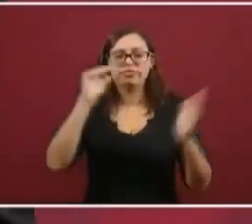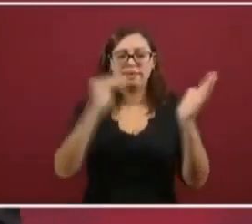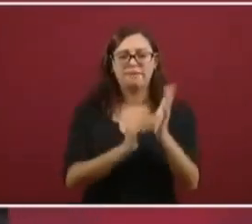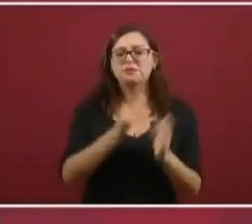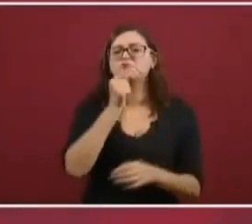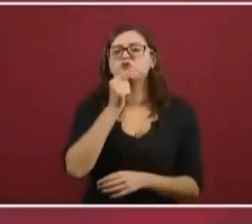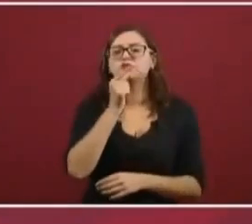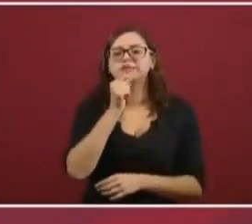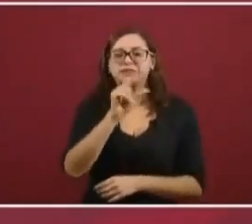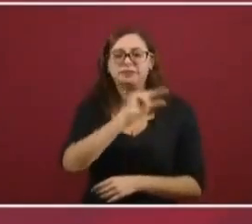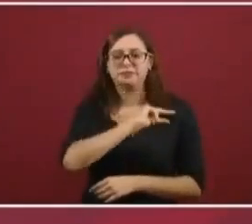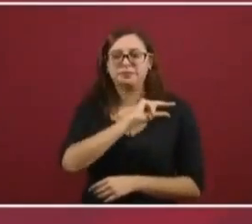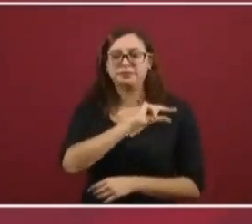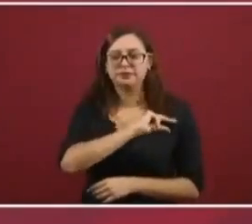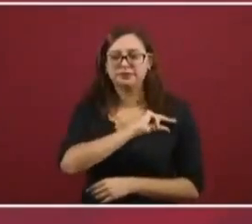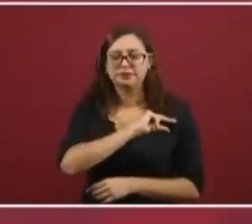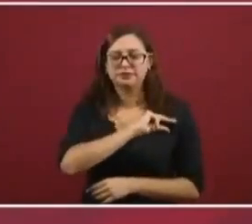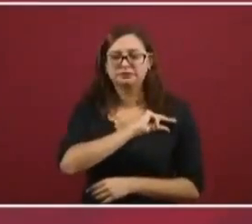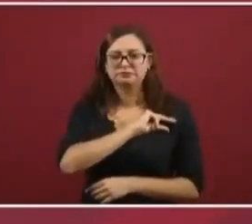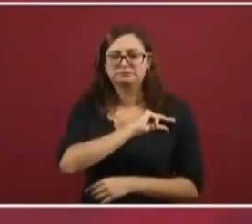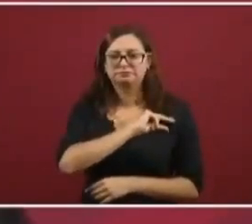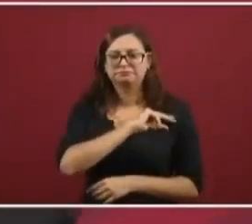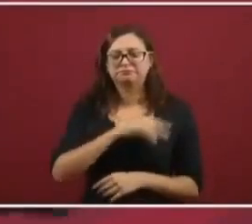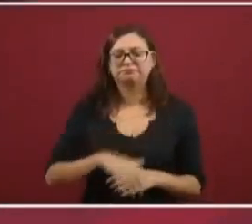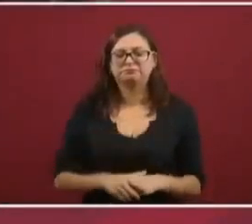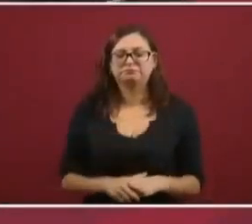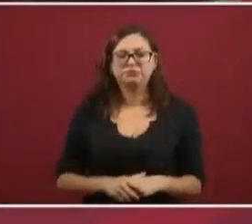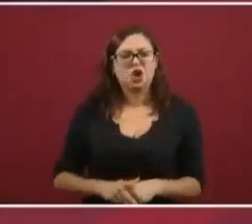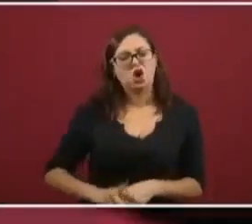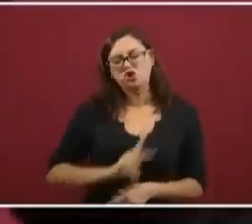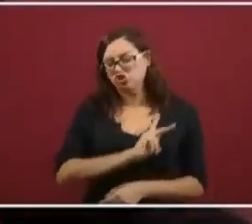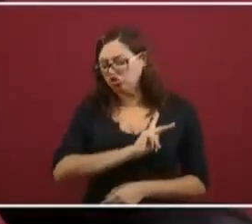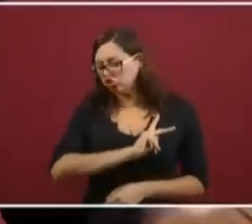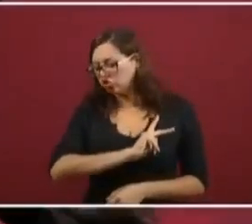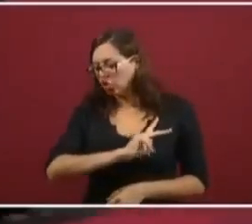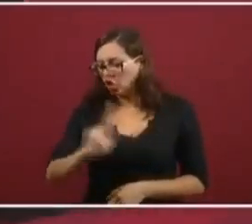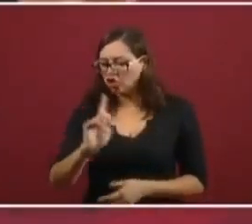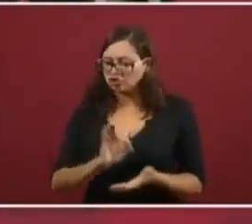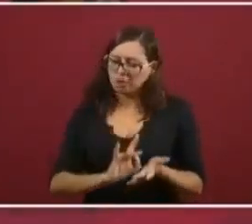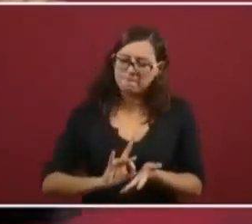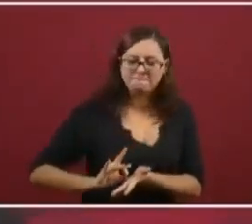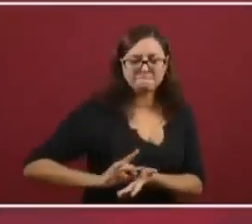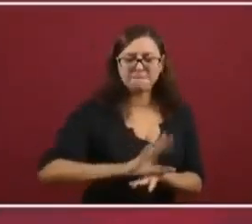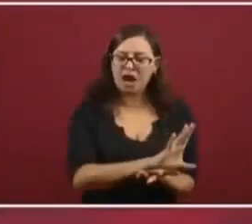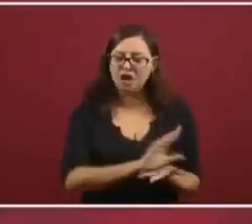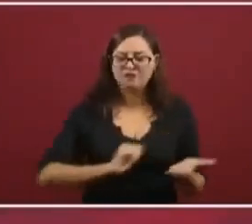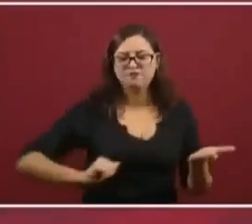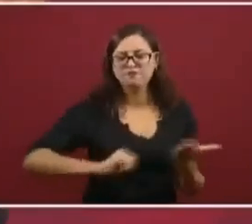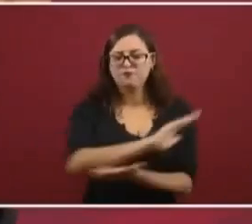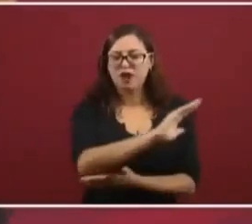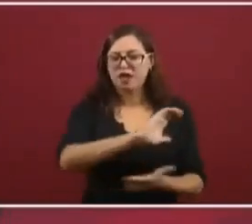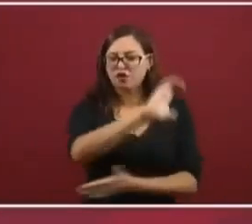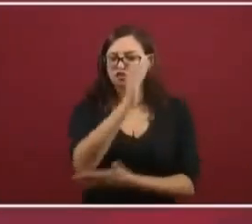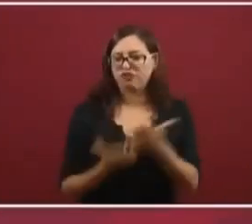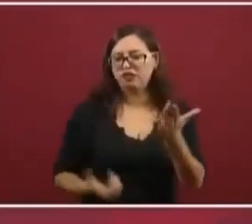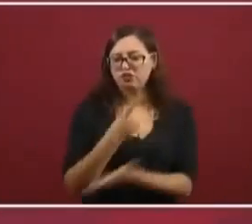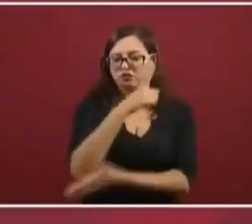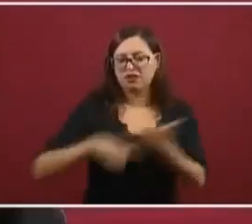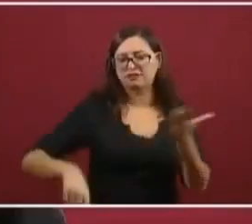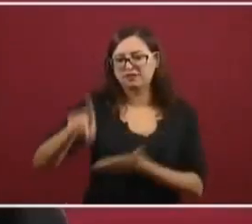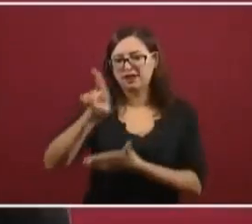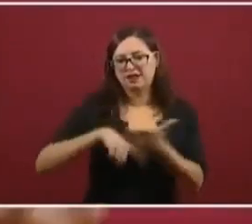50.000 elementos de corporaciones privadas todos se les Cancela el contrato no se